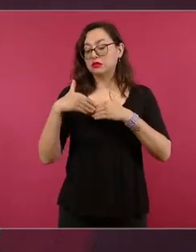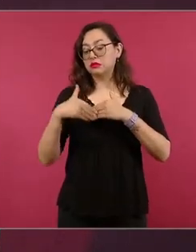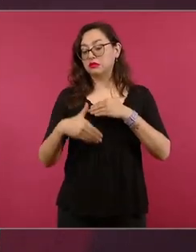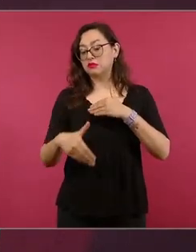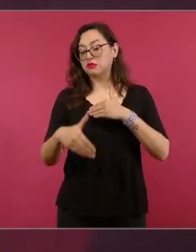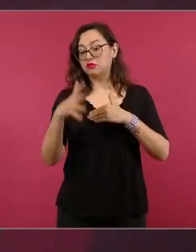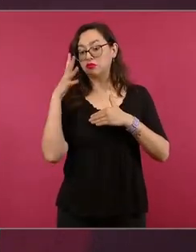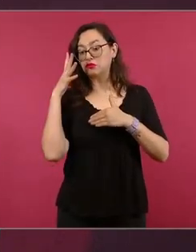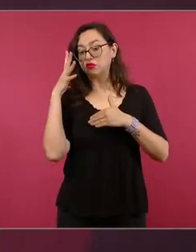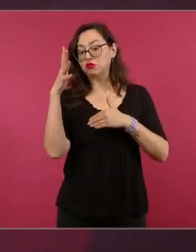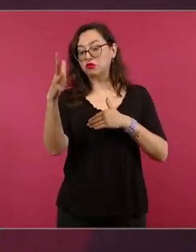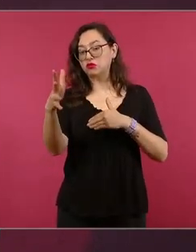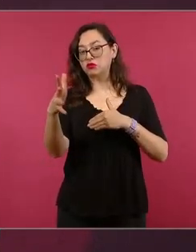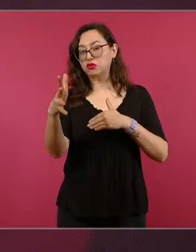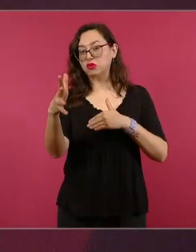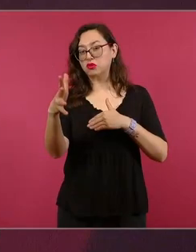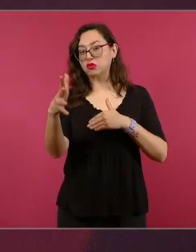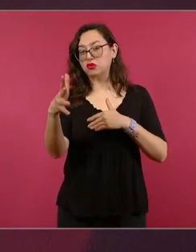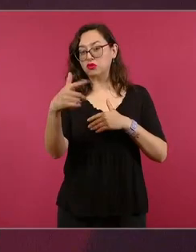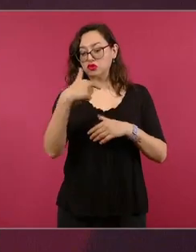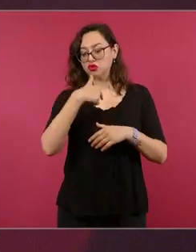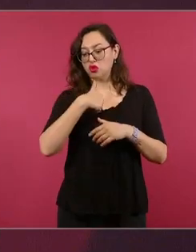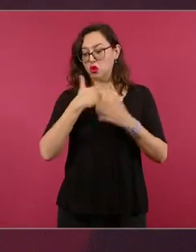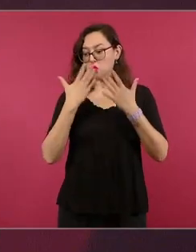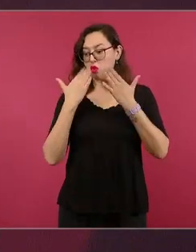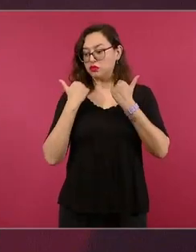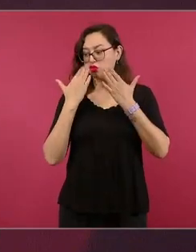en que somos indispensables,